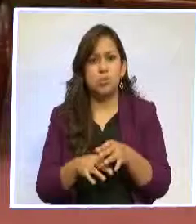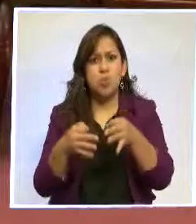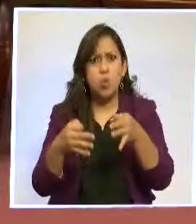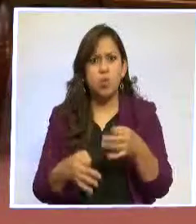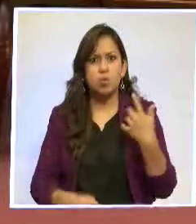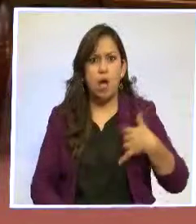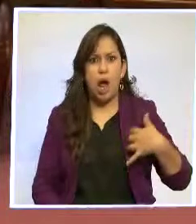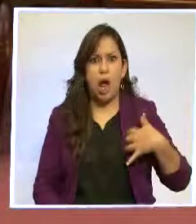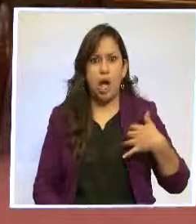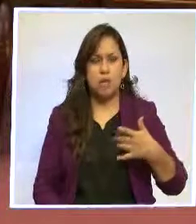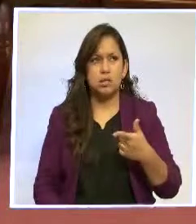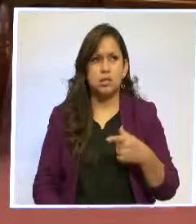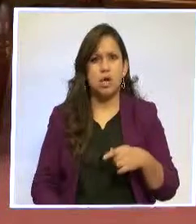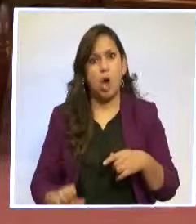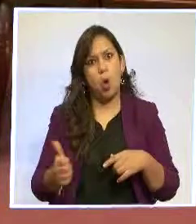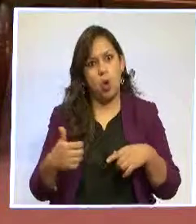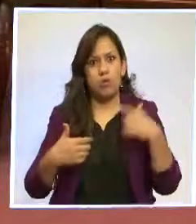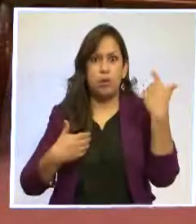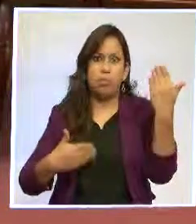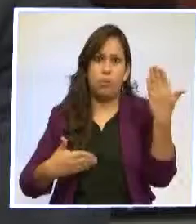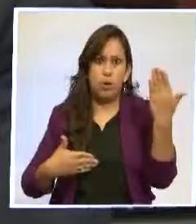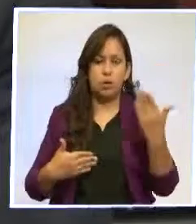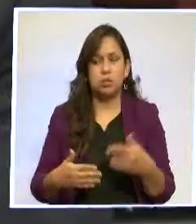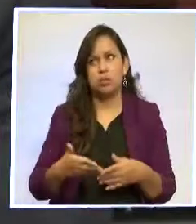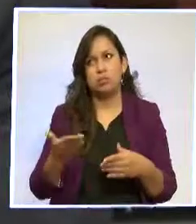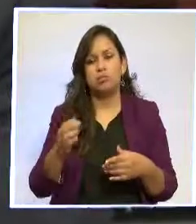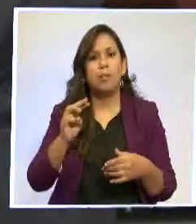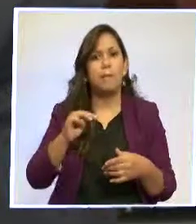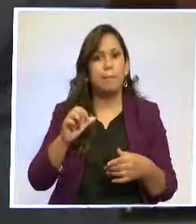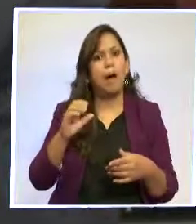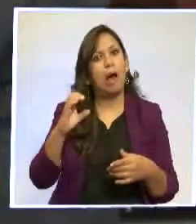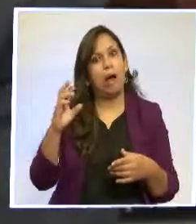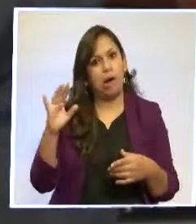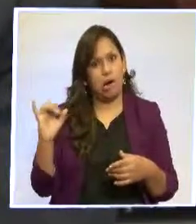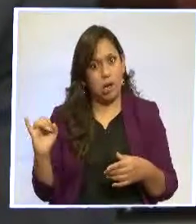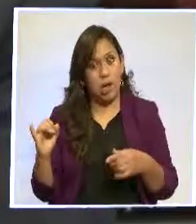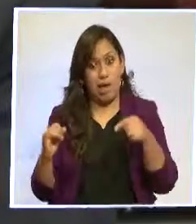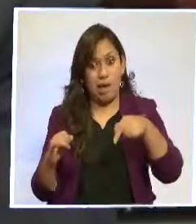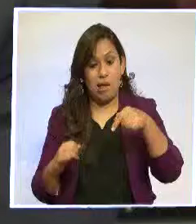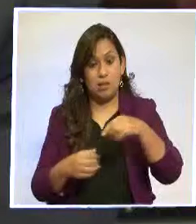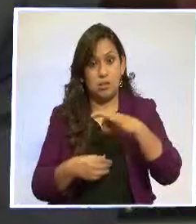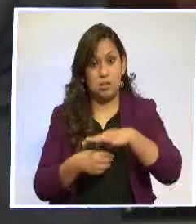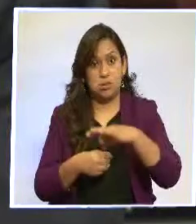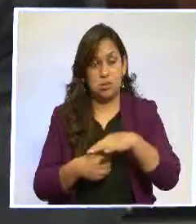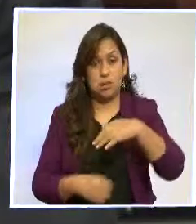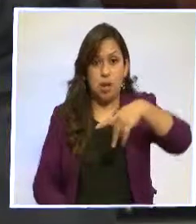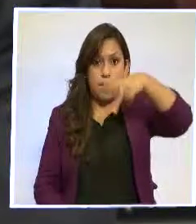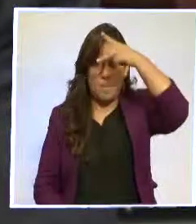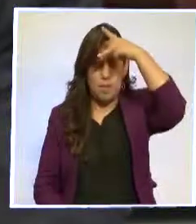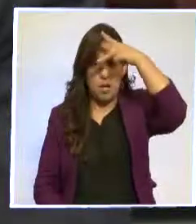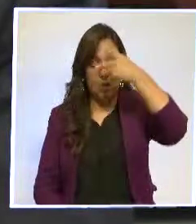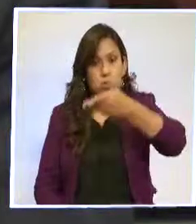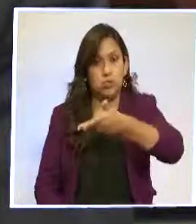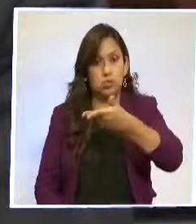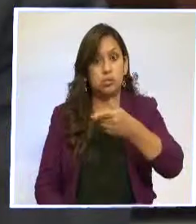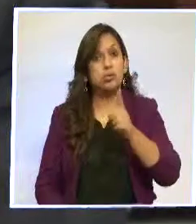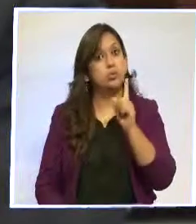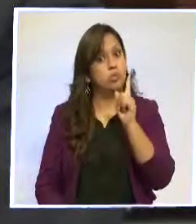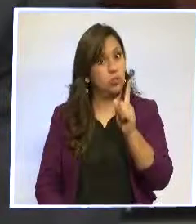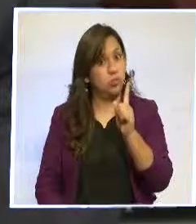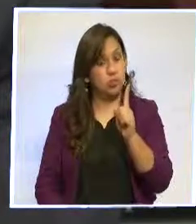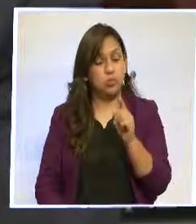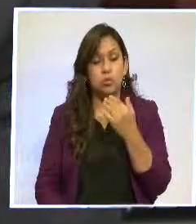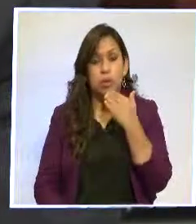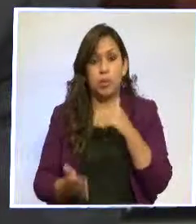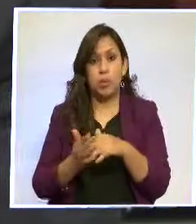del centro hacia la derecha, liderado por el presidente Mauricio Macri? Tendremos elecciones este año en el Perú, por ejemplo, donde una candidata